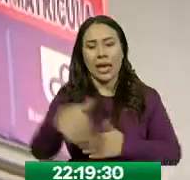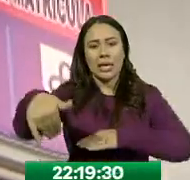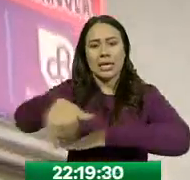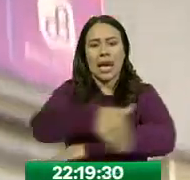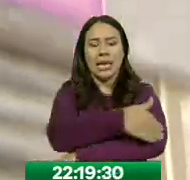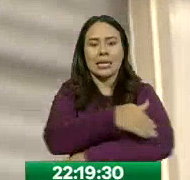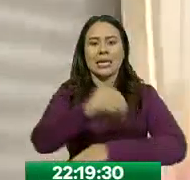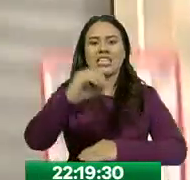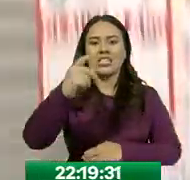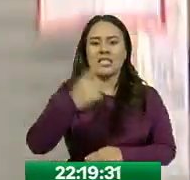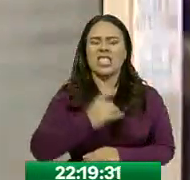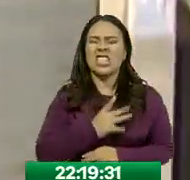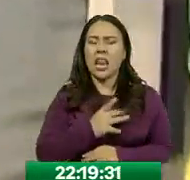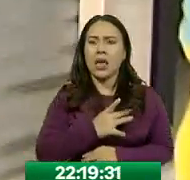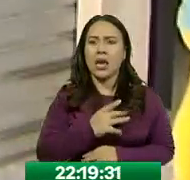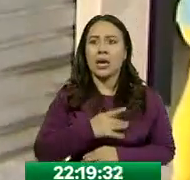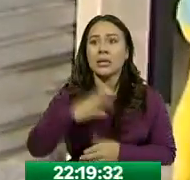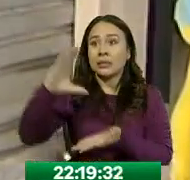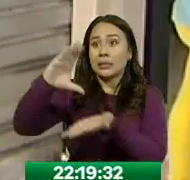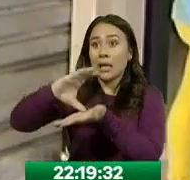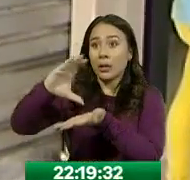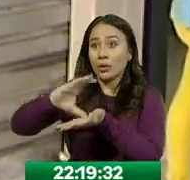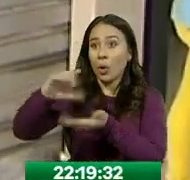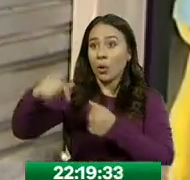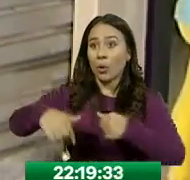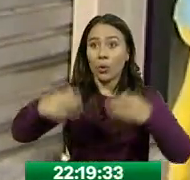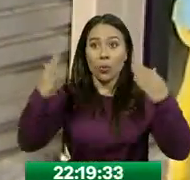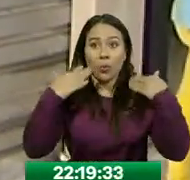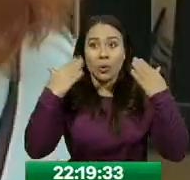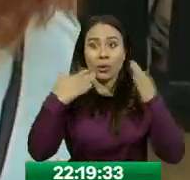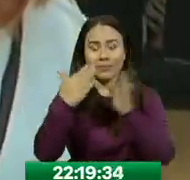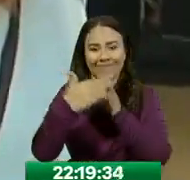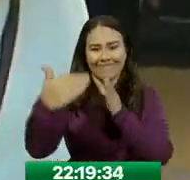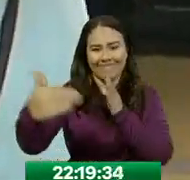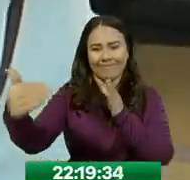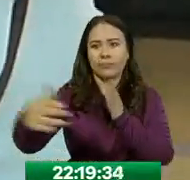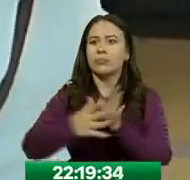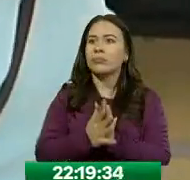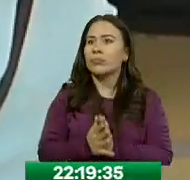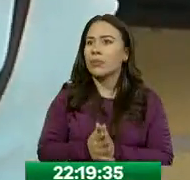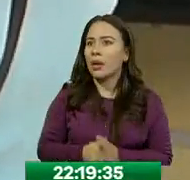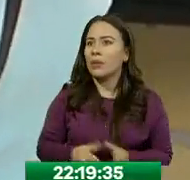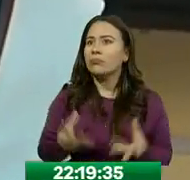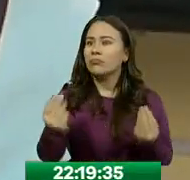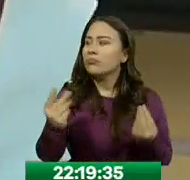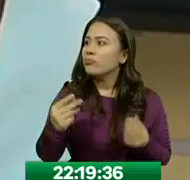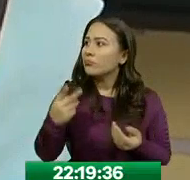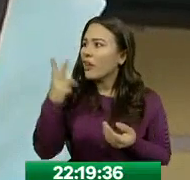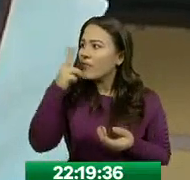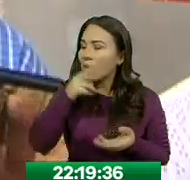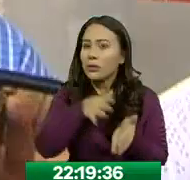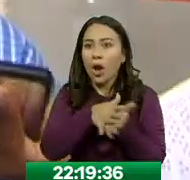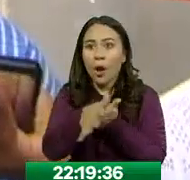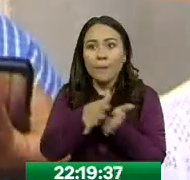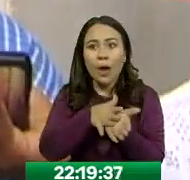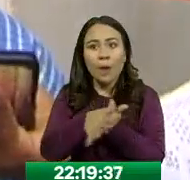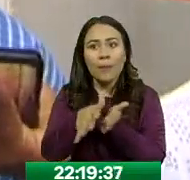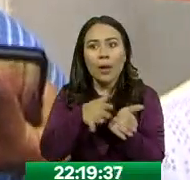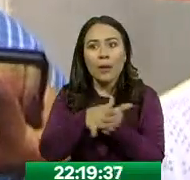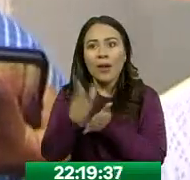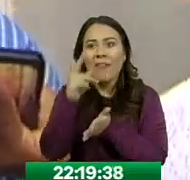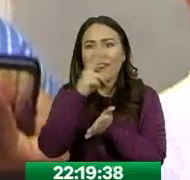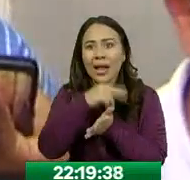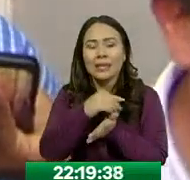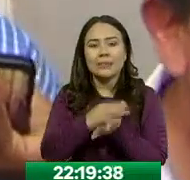hemos recibido denuncias por parte de ciudadanos que se han visto afectados por los trámites que se venían realizando en estos locales, donde se estaban falsificando